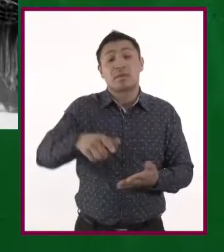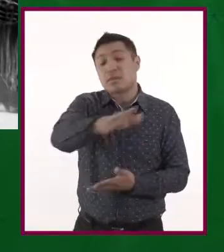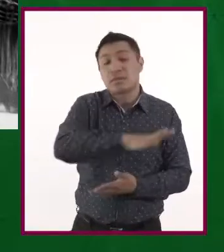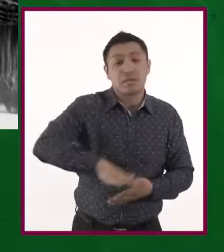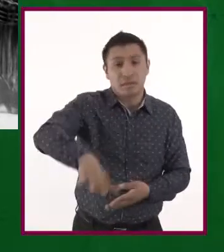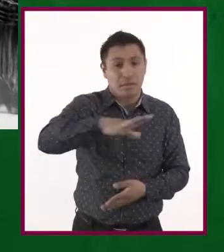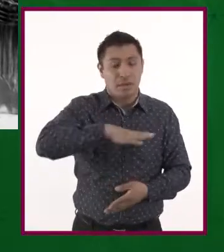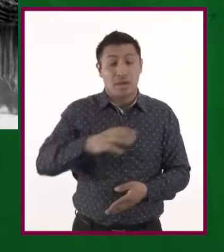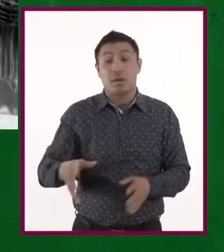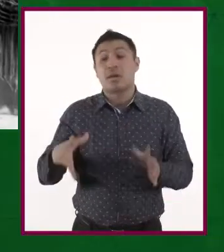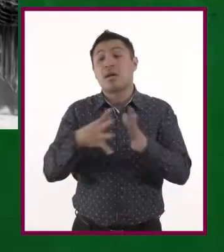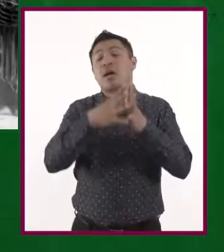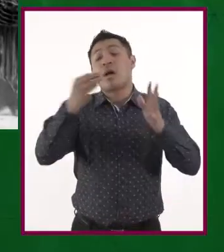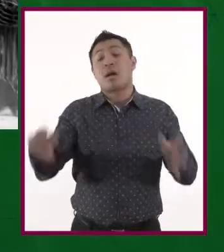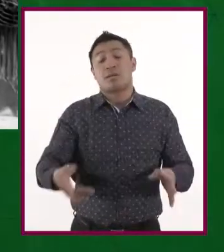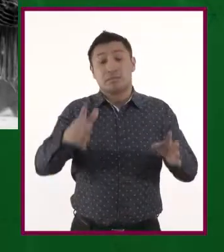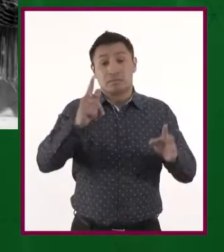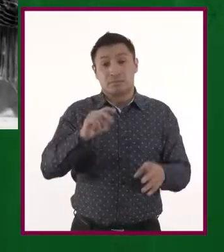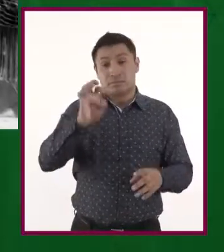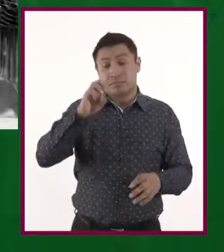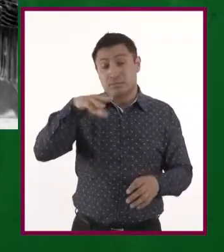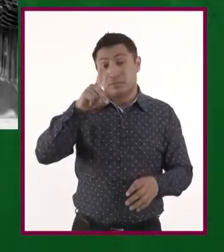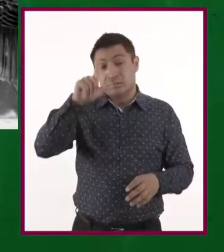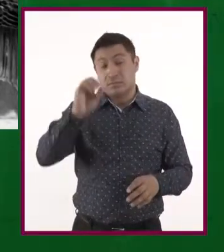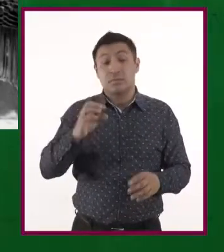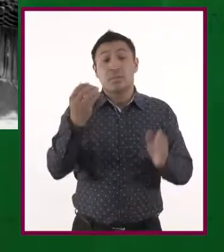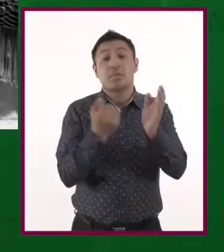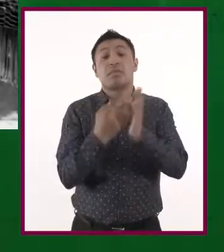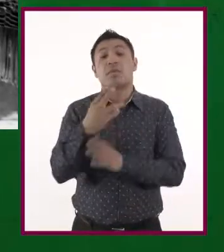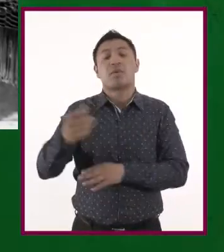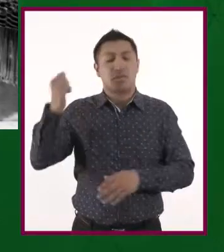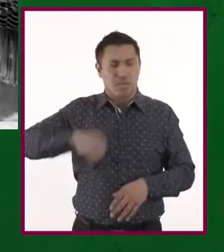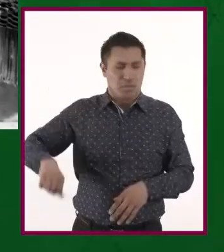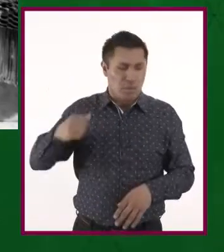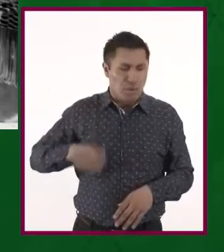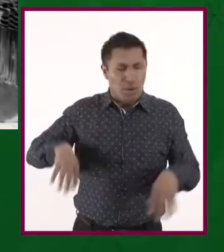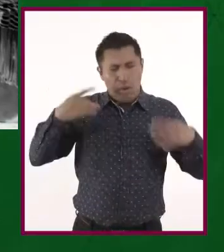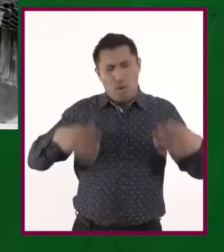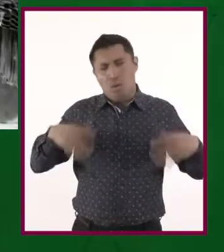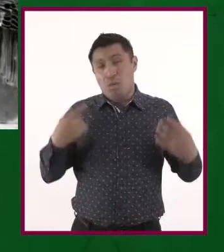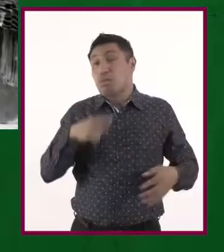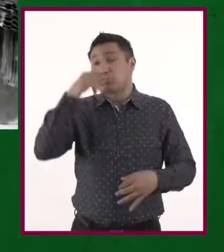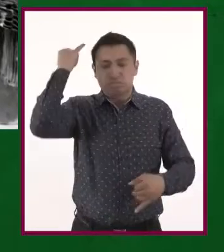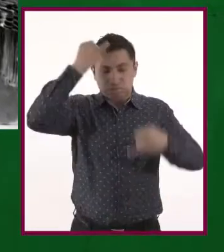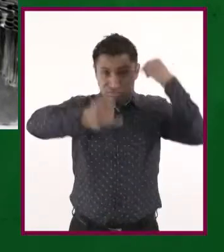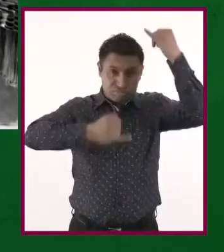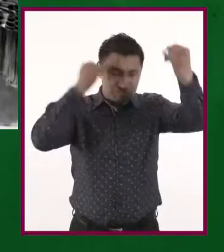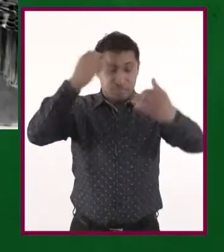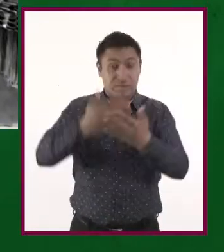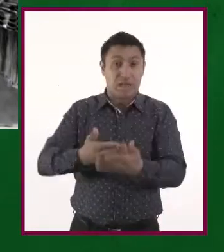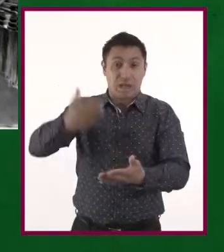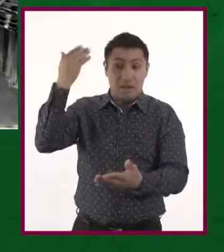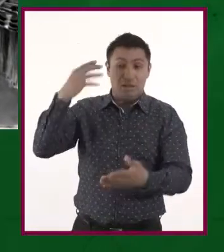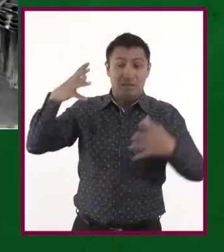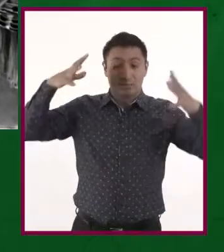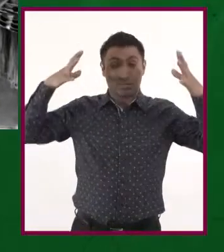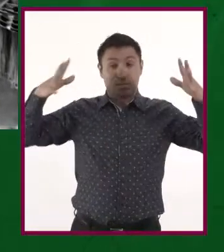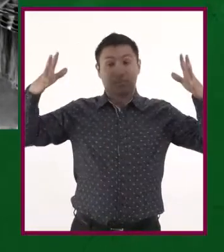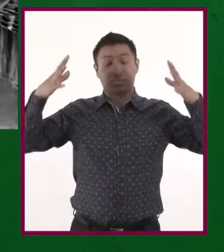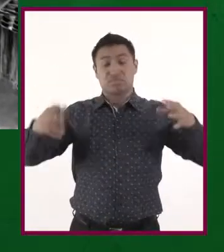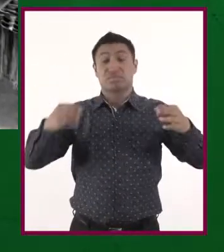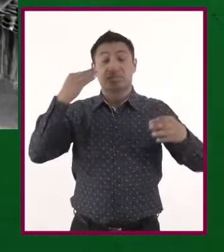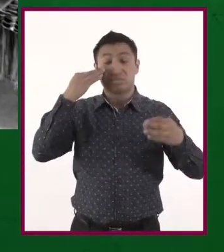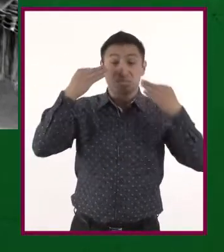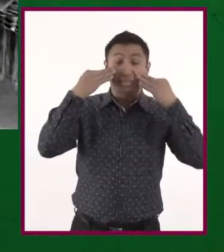con una réplica del Templo Mayor de la antigua Tenochtitlán. ¿Te imaginas ese imponente lugar en el pasado? Observa